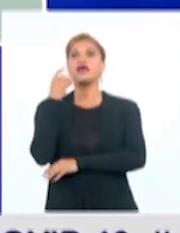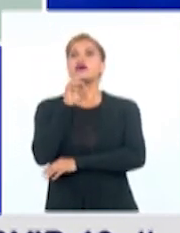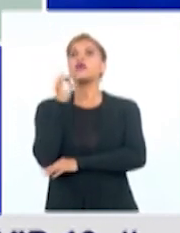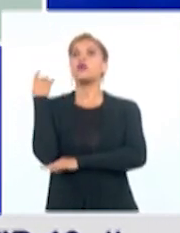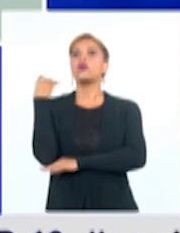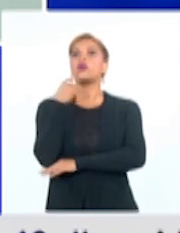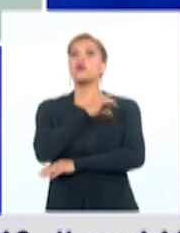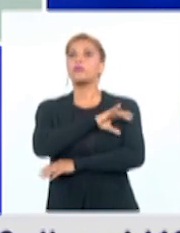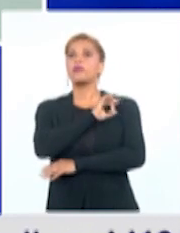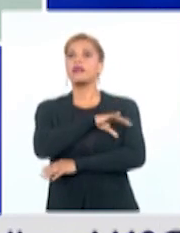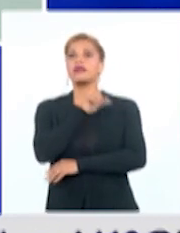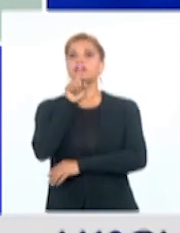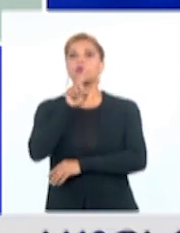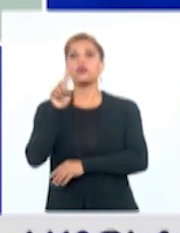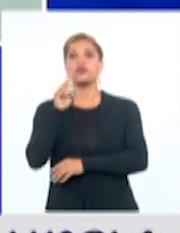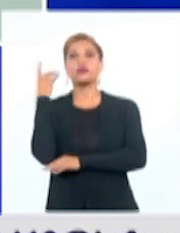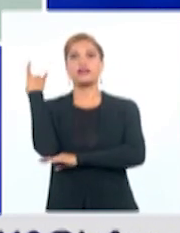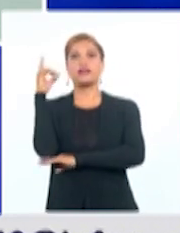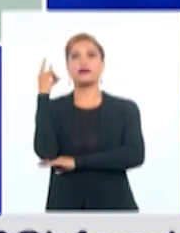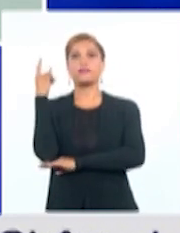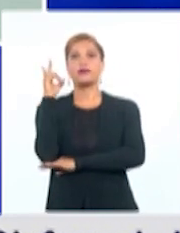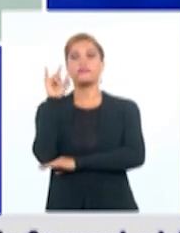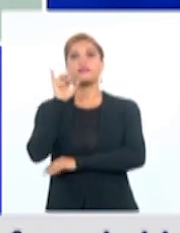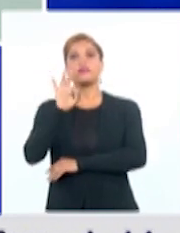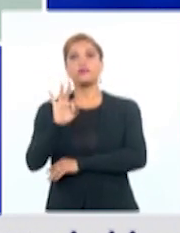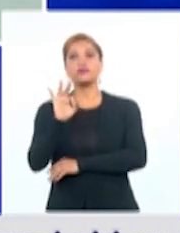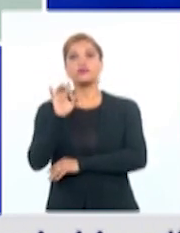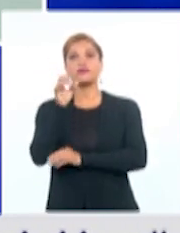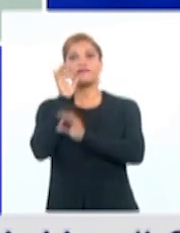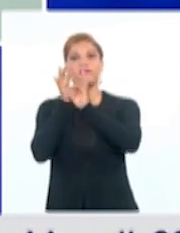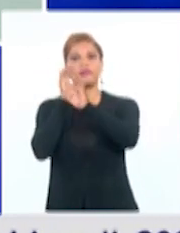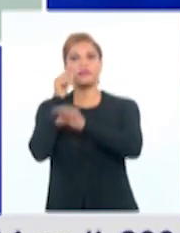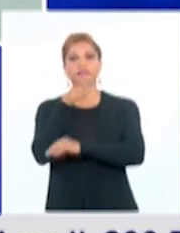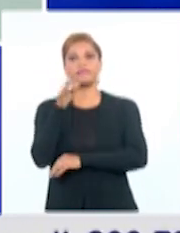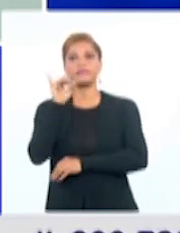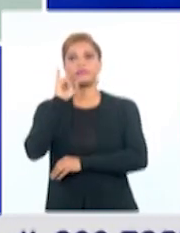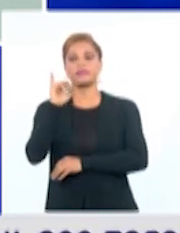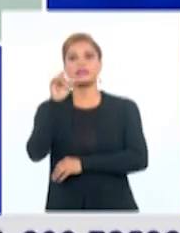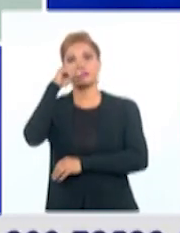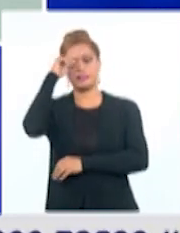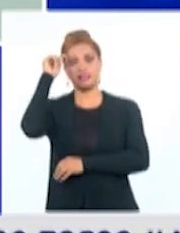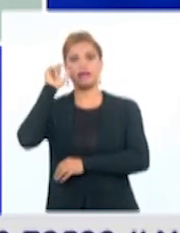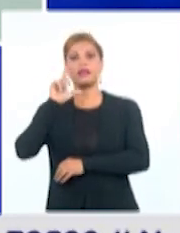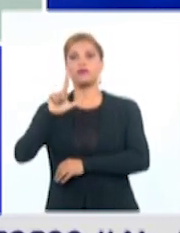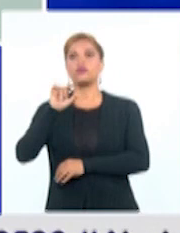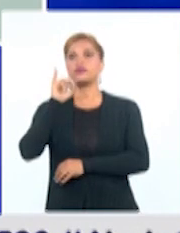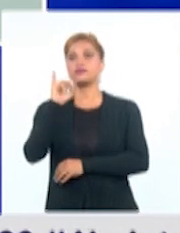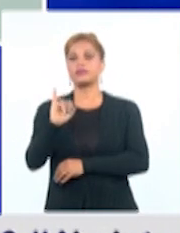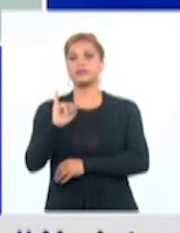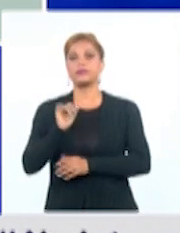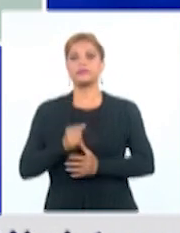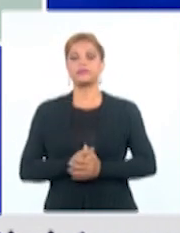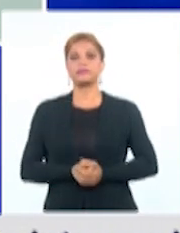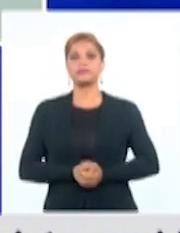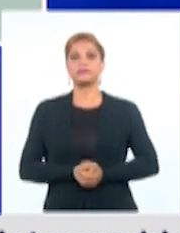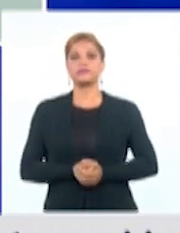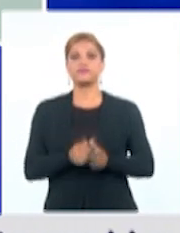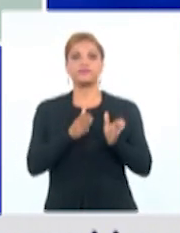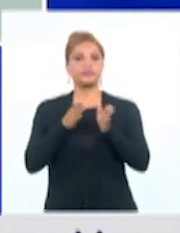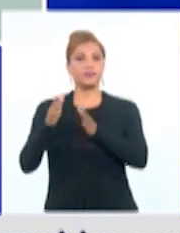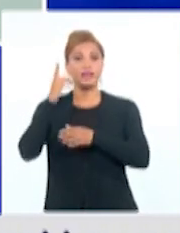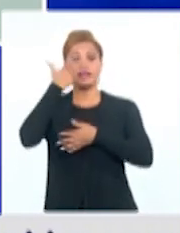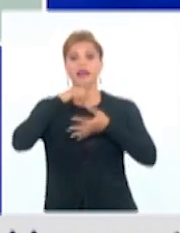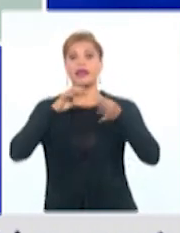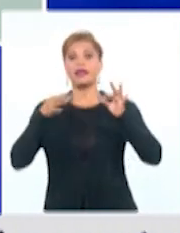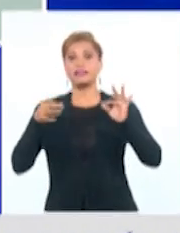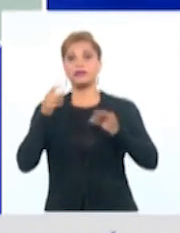La Palma 8 y Viñales y San Luis en Pinar del Río, cada una con 6 casos positivos. Veamos la provincia de Artemisa, que